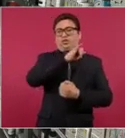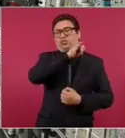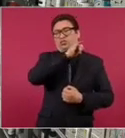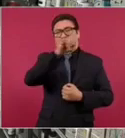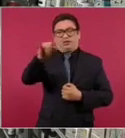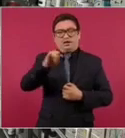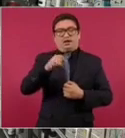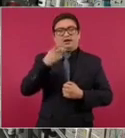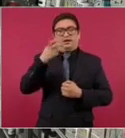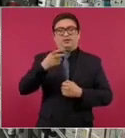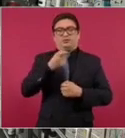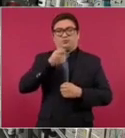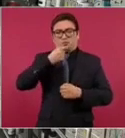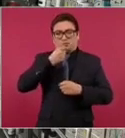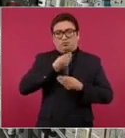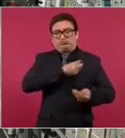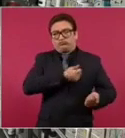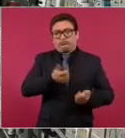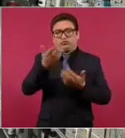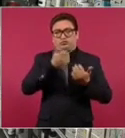apartados de los medicamentos.